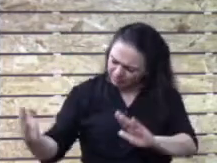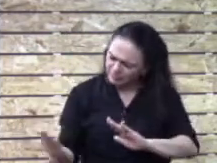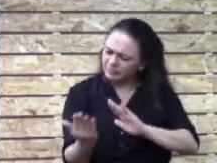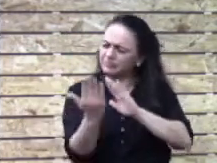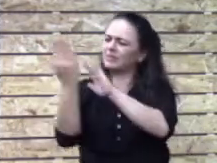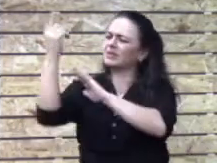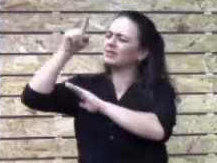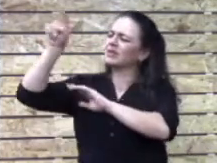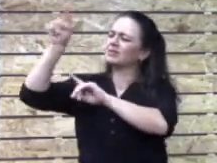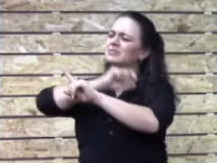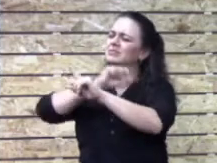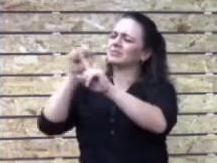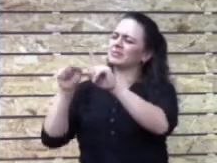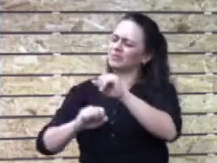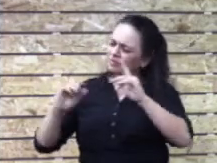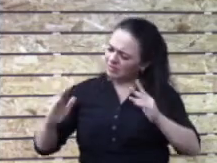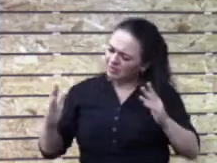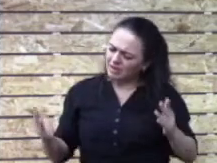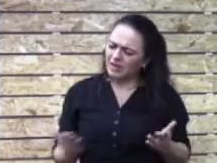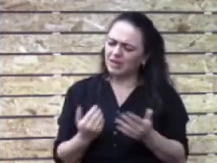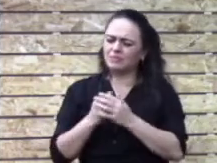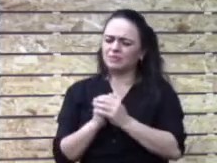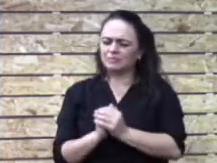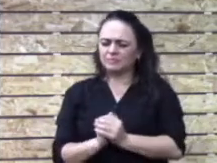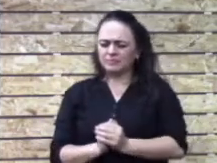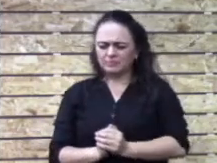Ven al Reposa mi